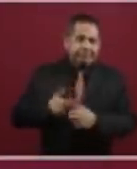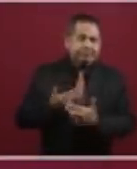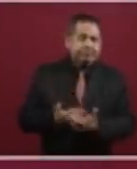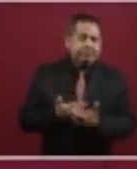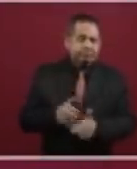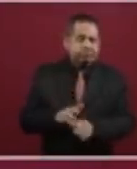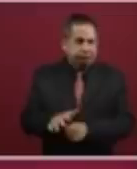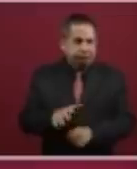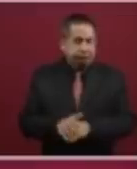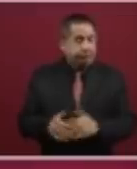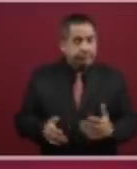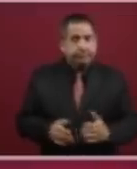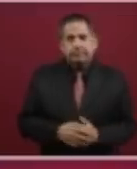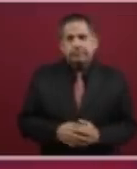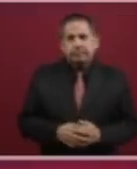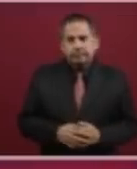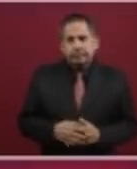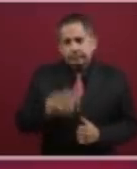Por eso también